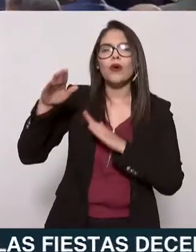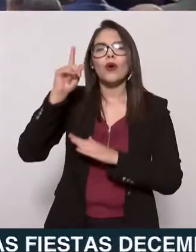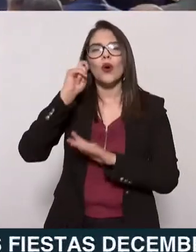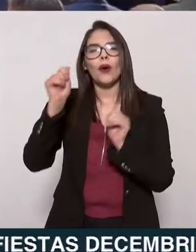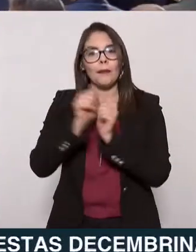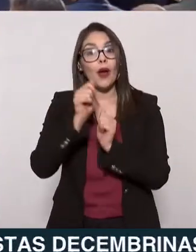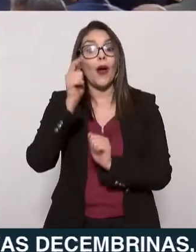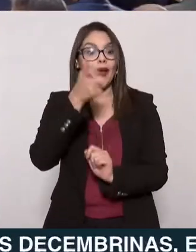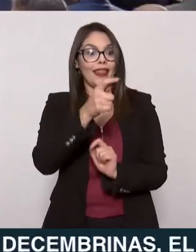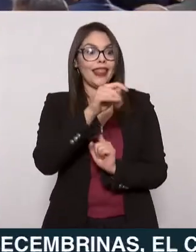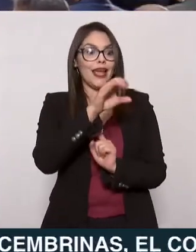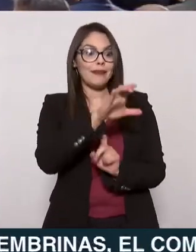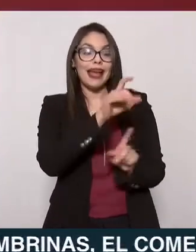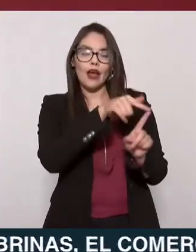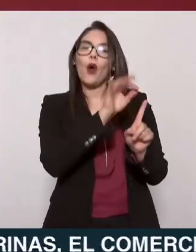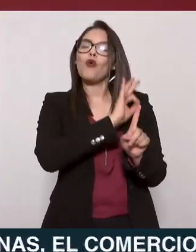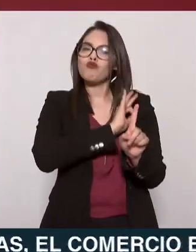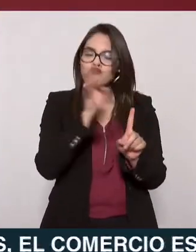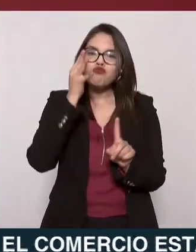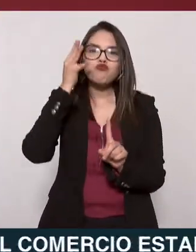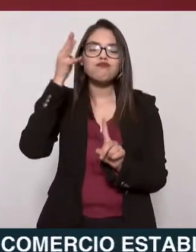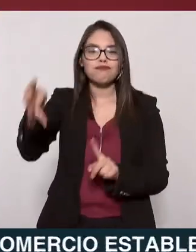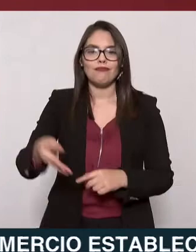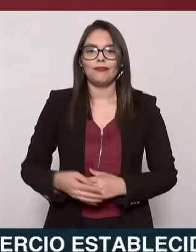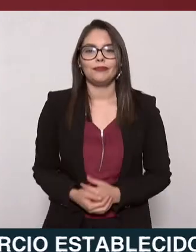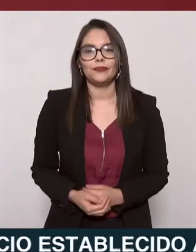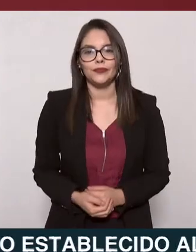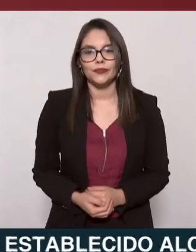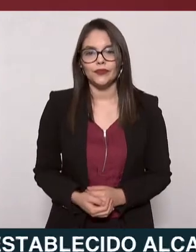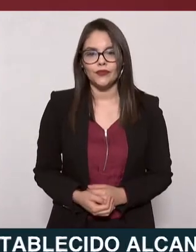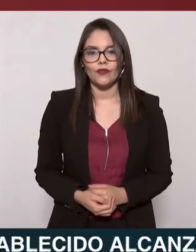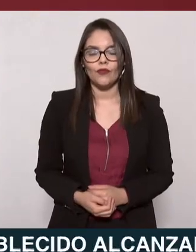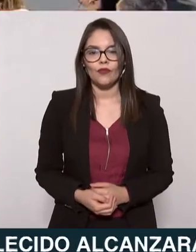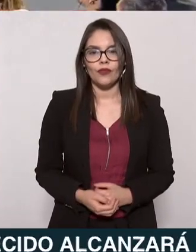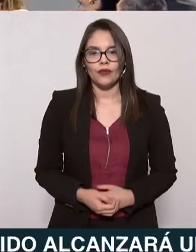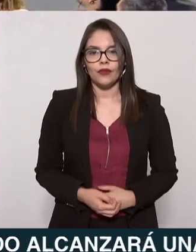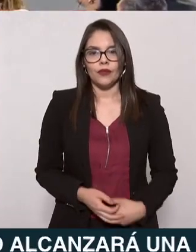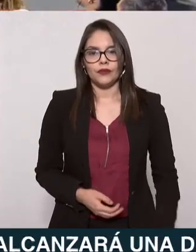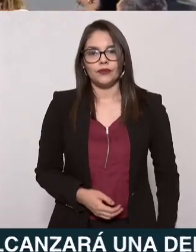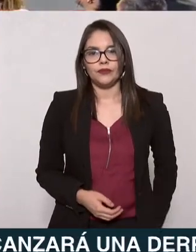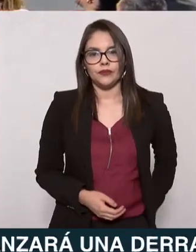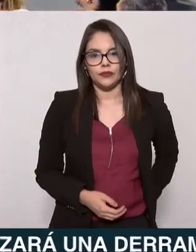aprobación del nuevo tratado comercial. Eric Pinto, 21 Noticias.